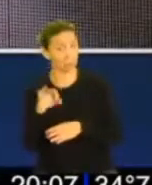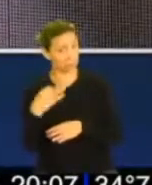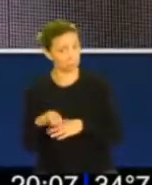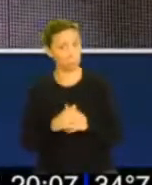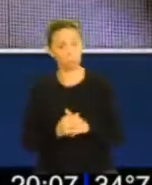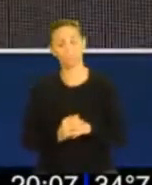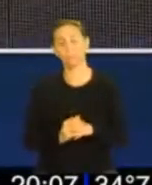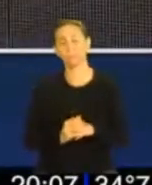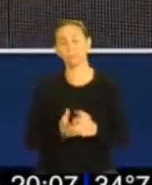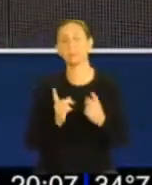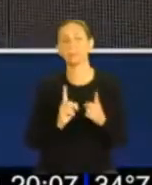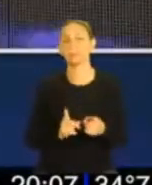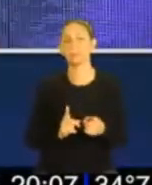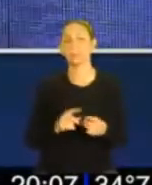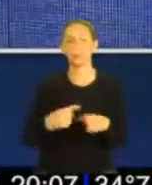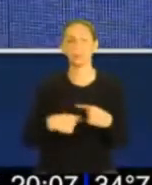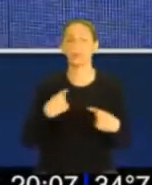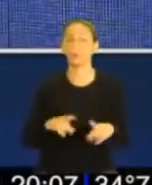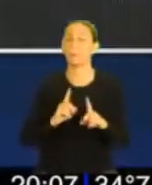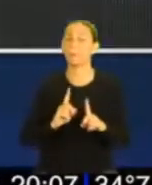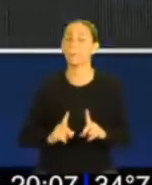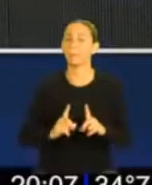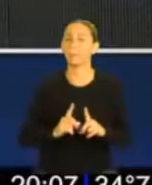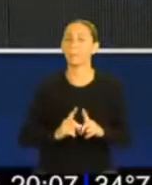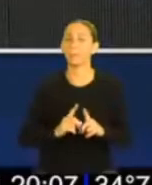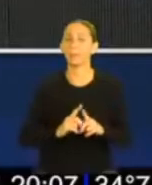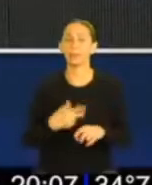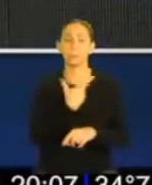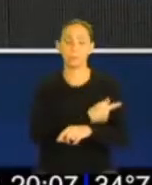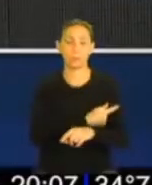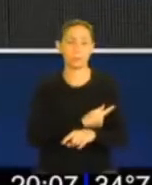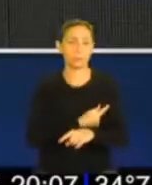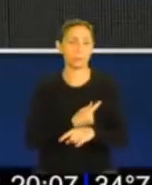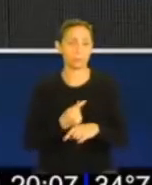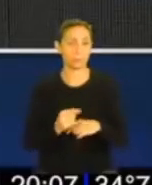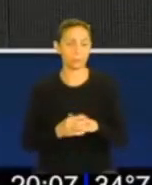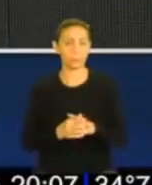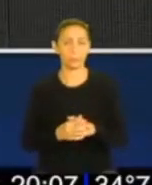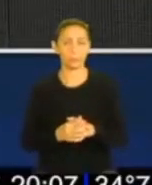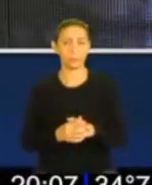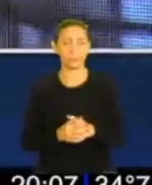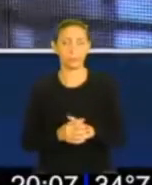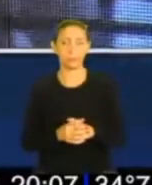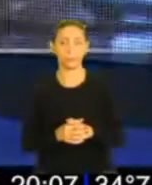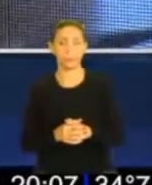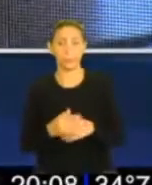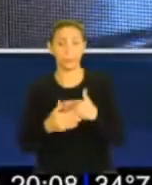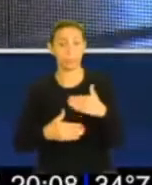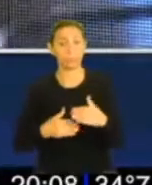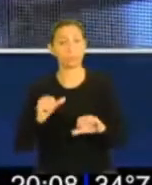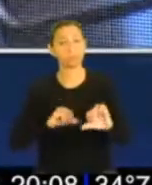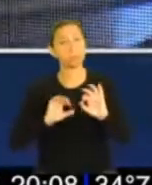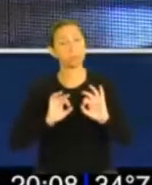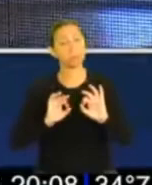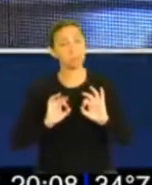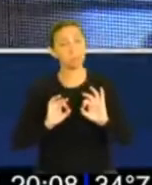y también utilizar las herramientas que tenemos. La vacunación, la verdad que ha sido un gran avance de la